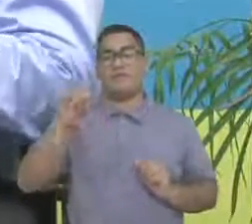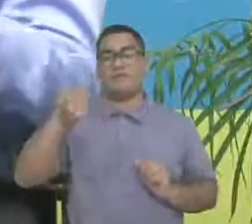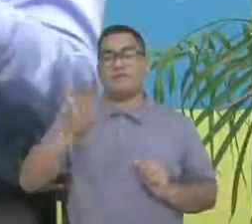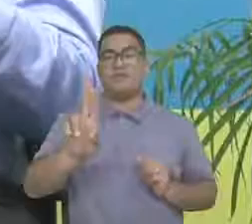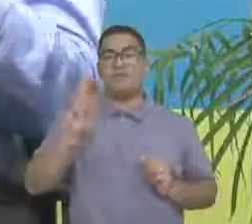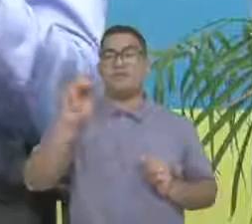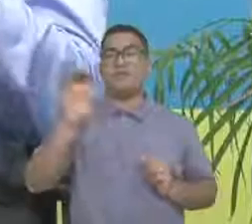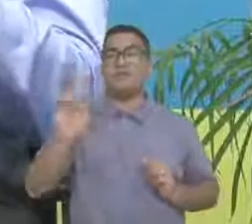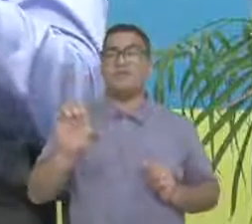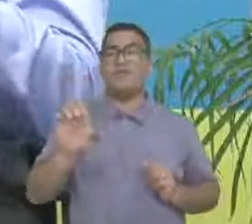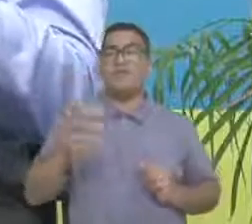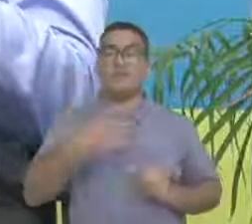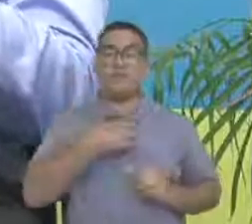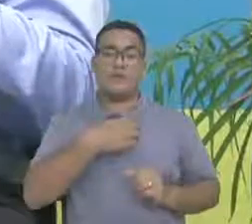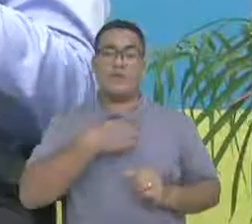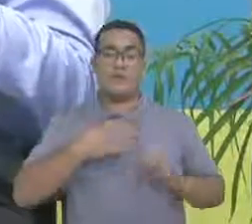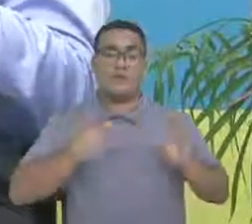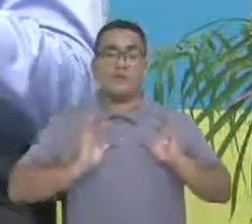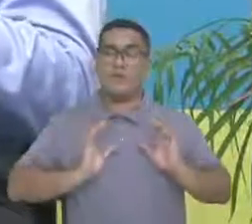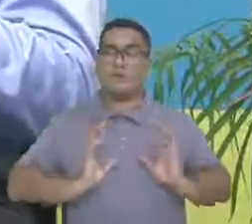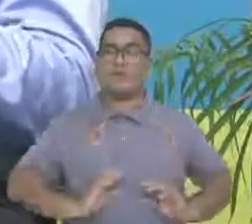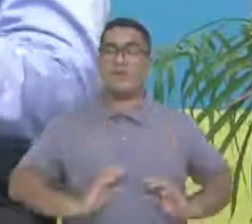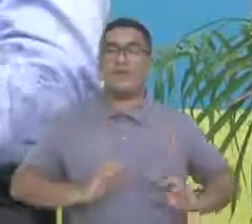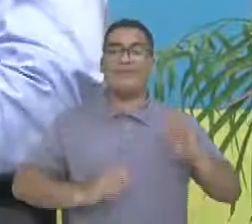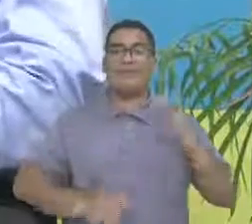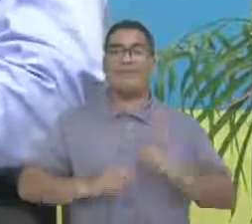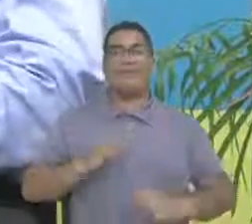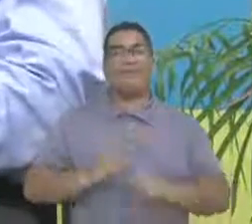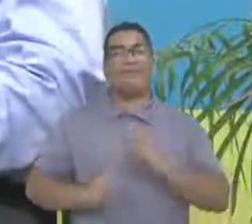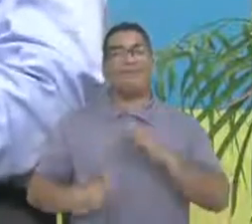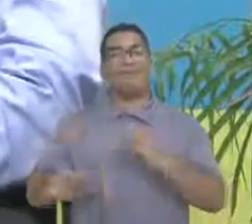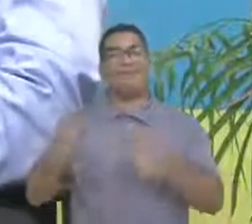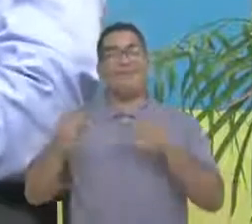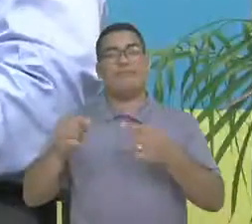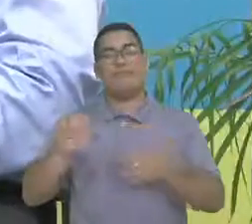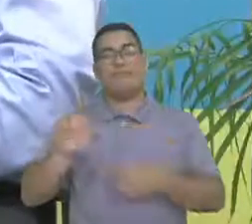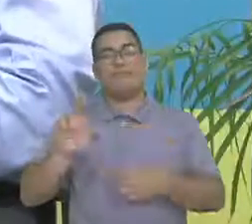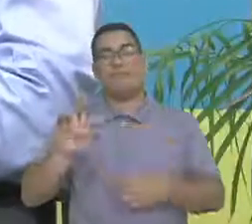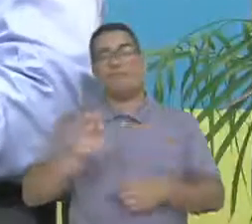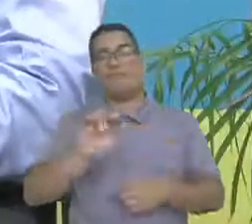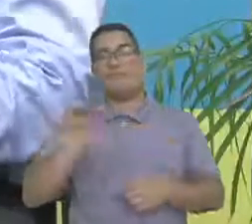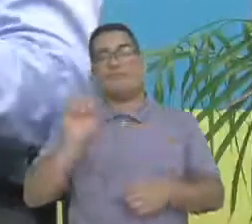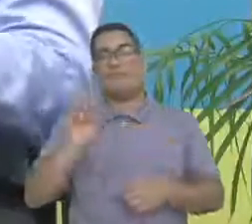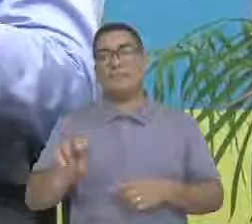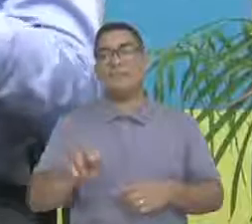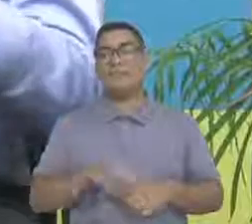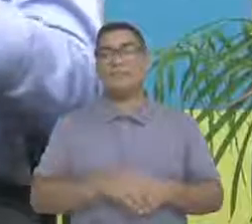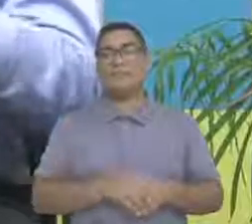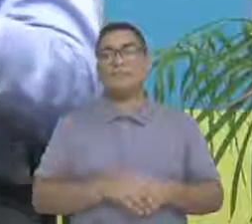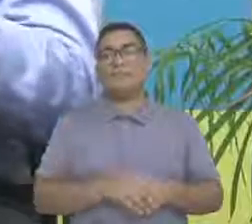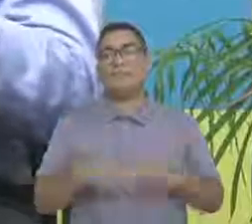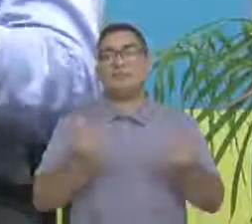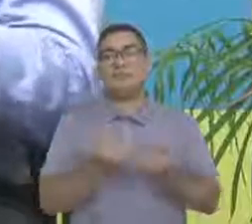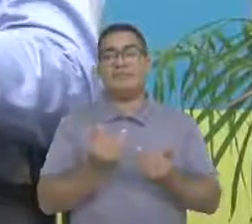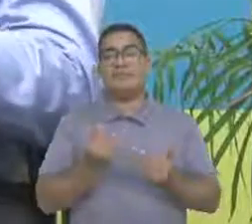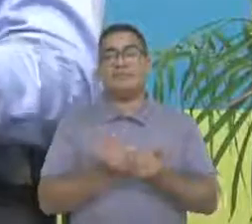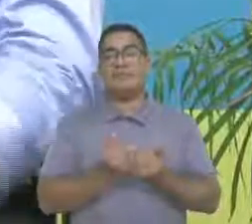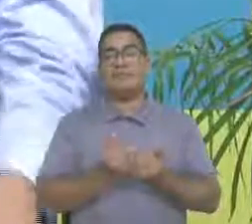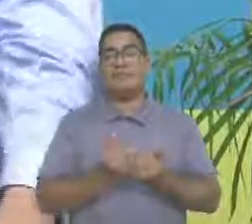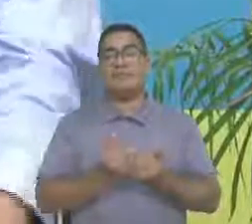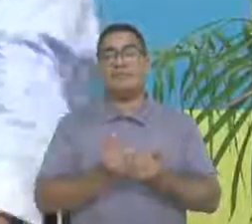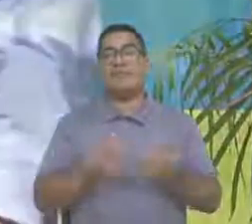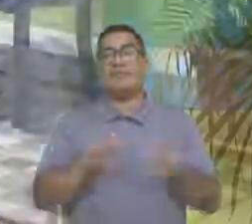las cuales las propias células del cuerpo atacan el riñón. Y obviamente también ese es el grupo que